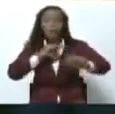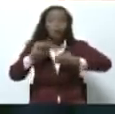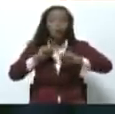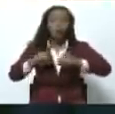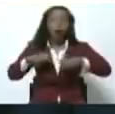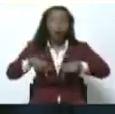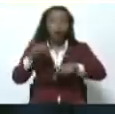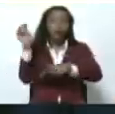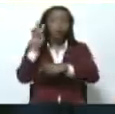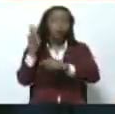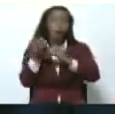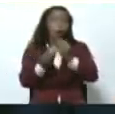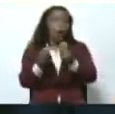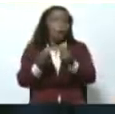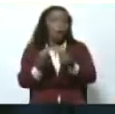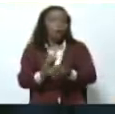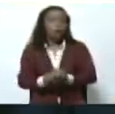Venezuela.